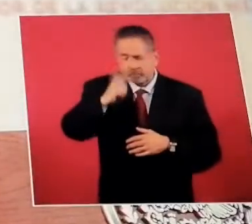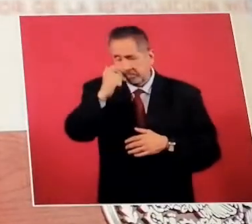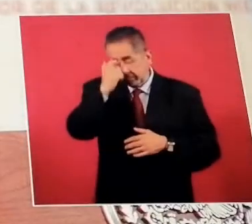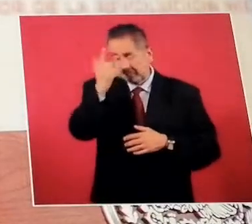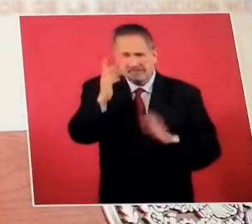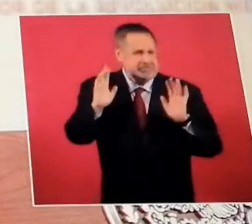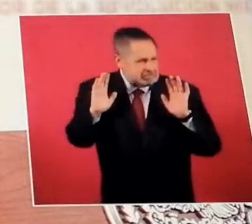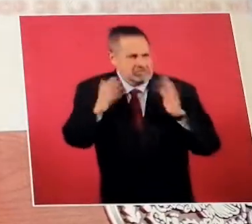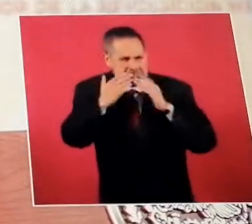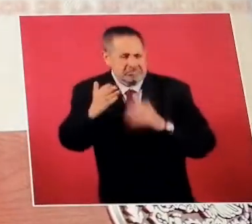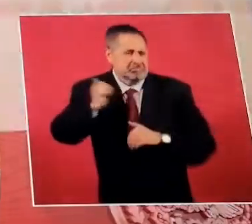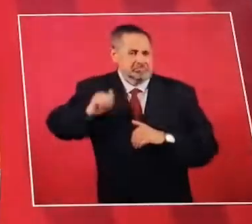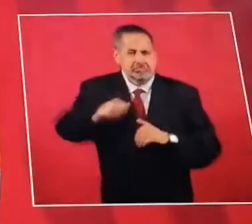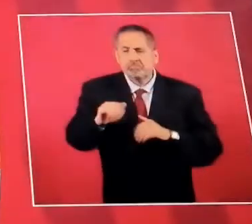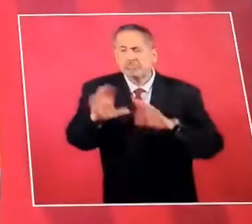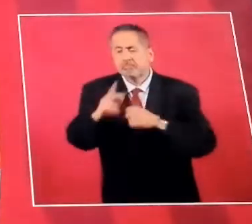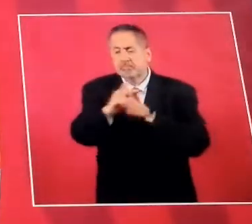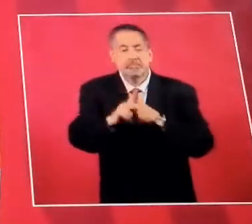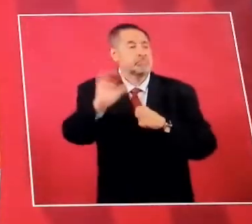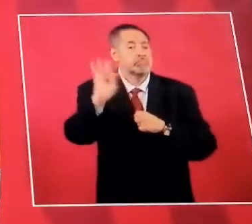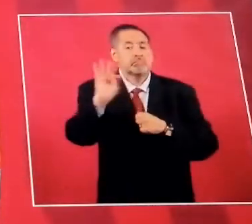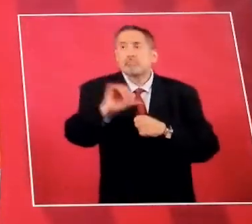en un país amenazado.